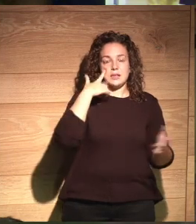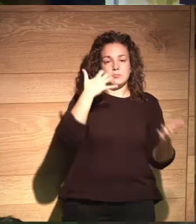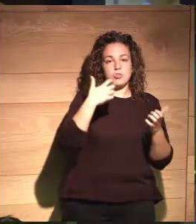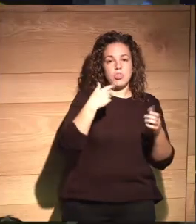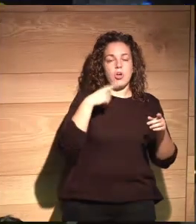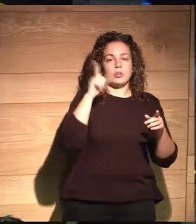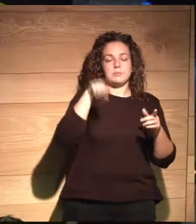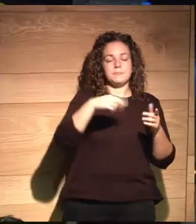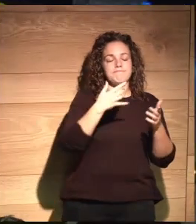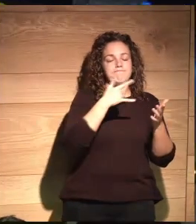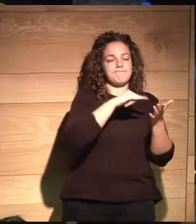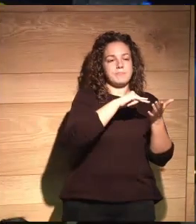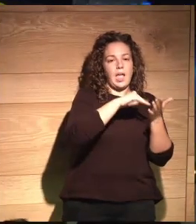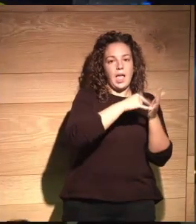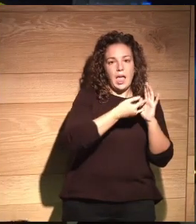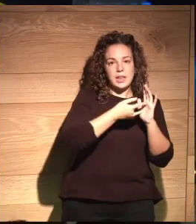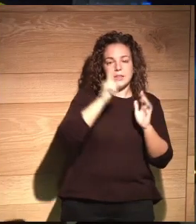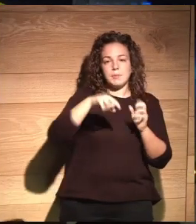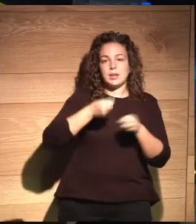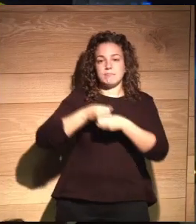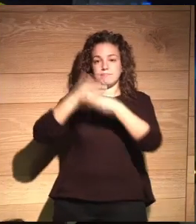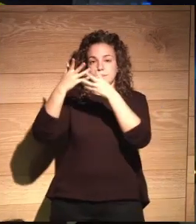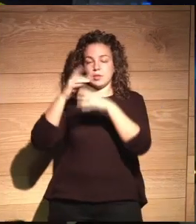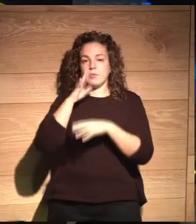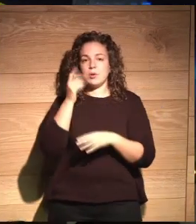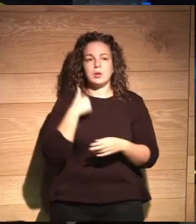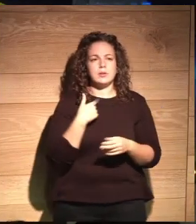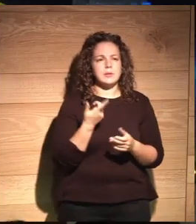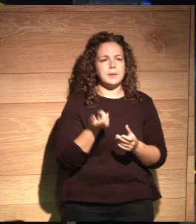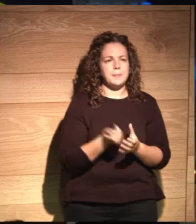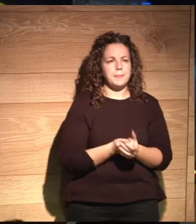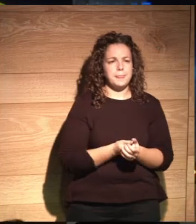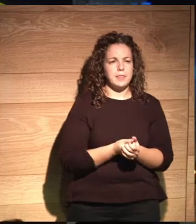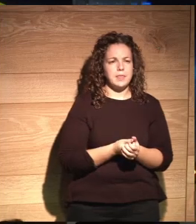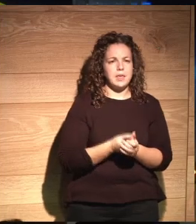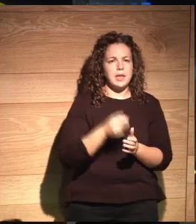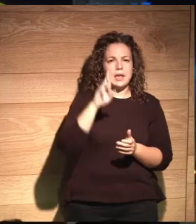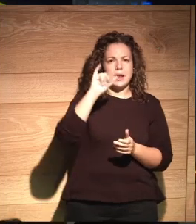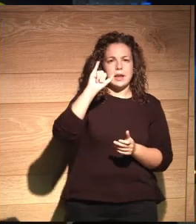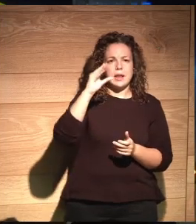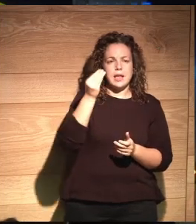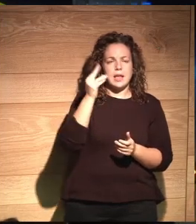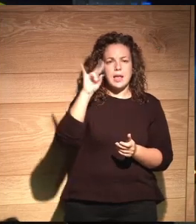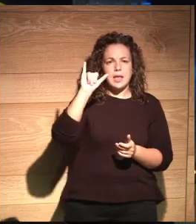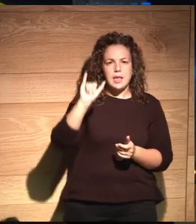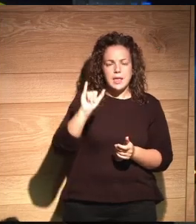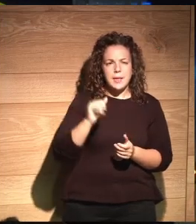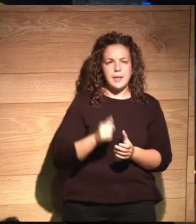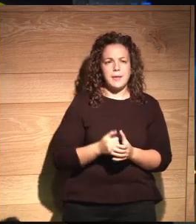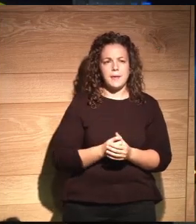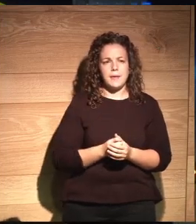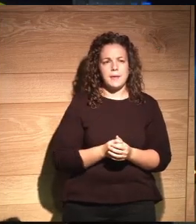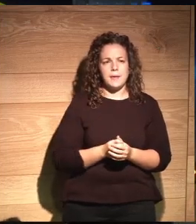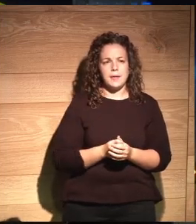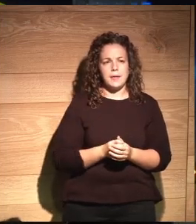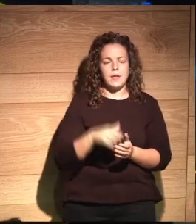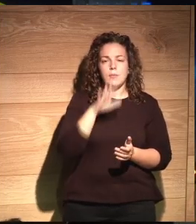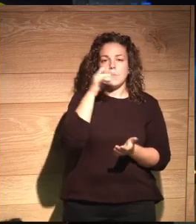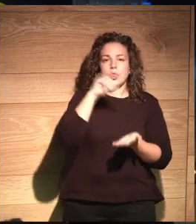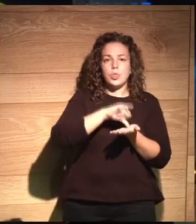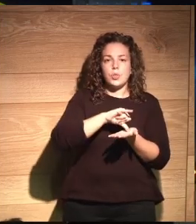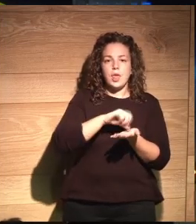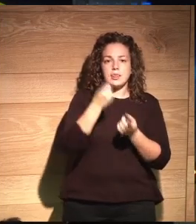demás que bueno estaba auspiciada por equis bordet y riki era bueno la ciudad